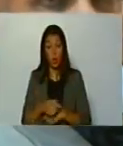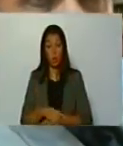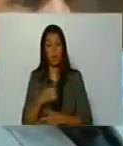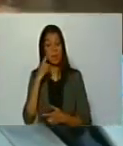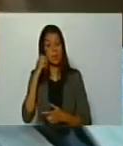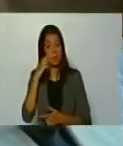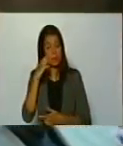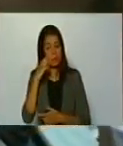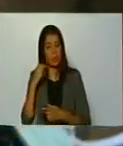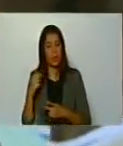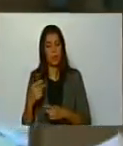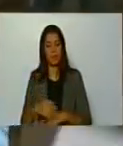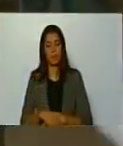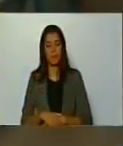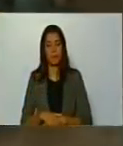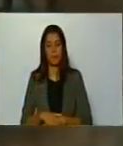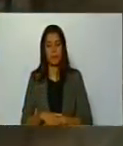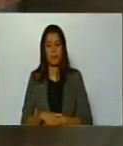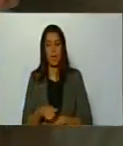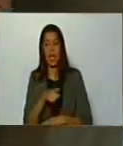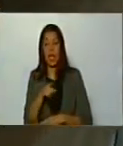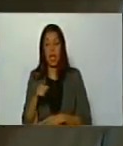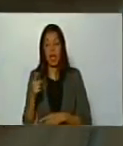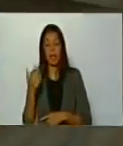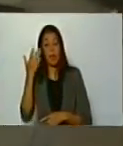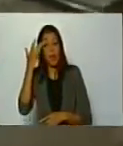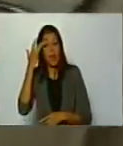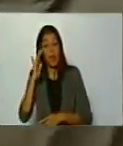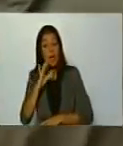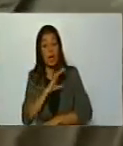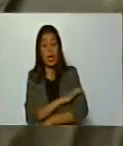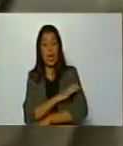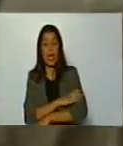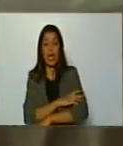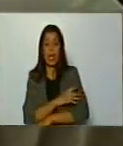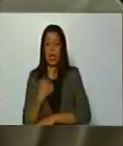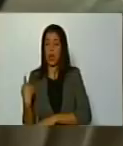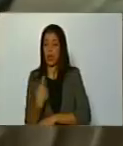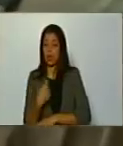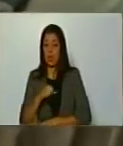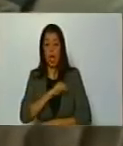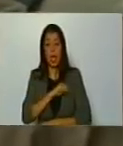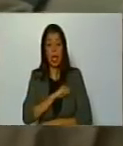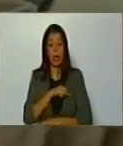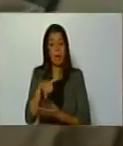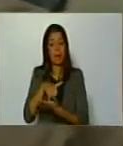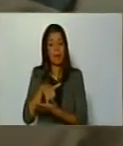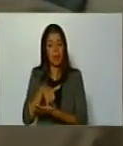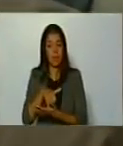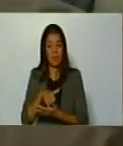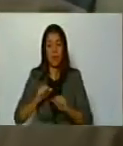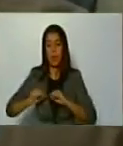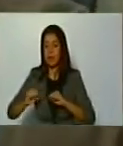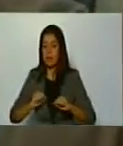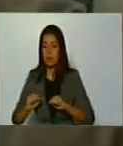Nos han visto. Ellos creen que es una muestra de debilidad la nuestra, de no actuar.